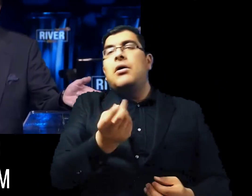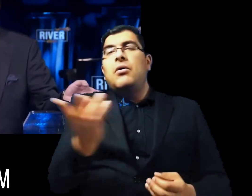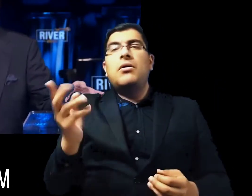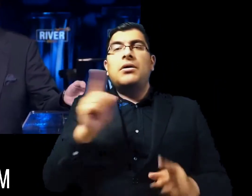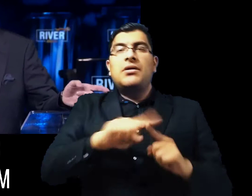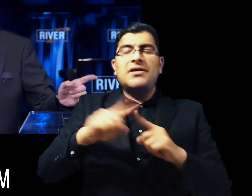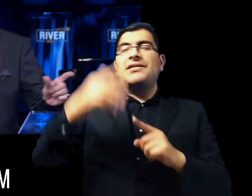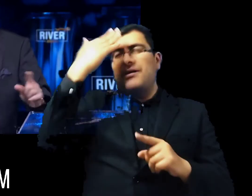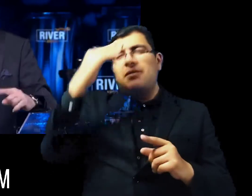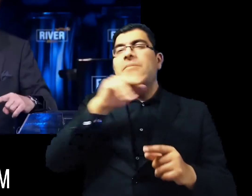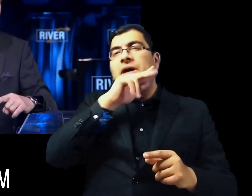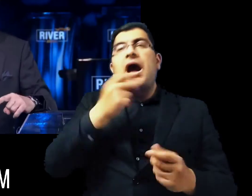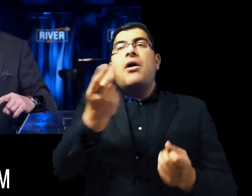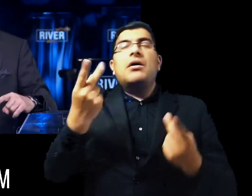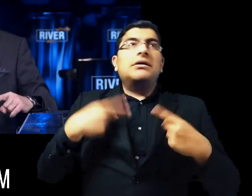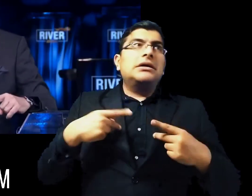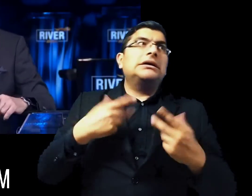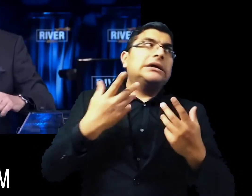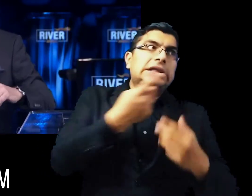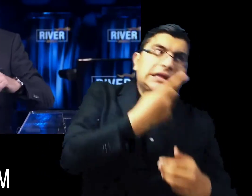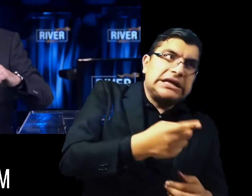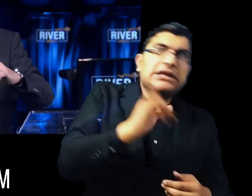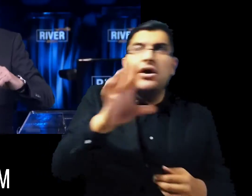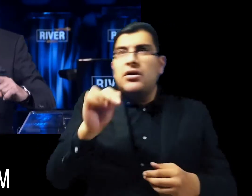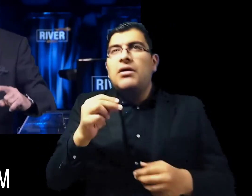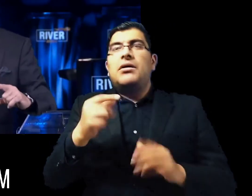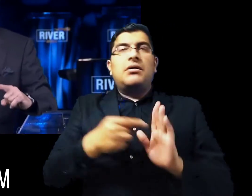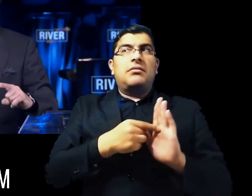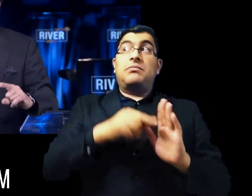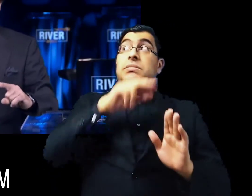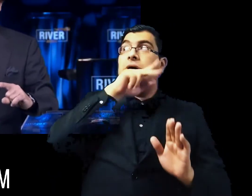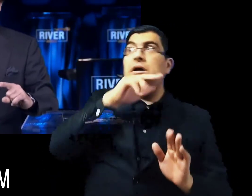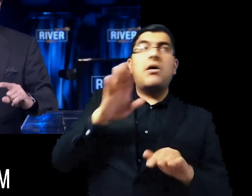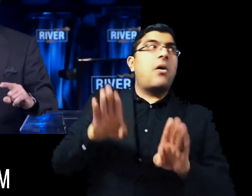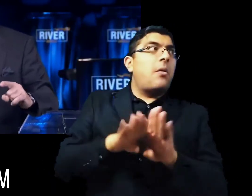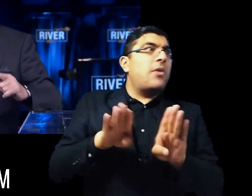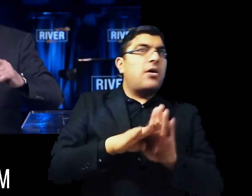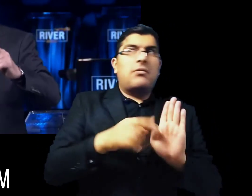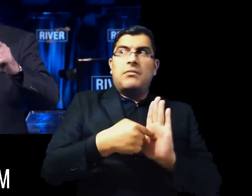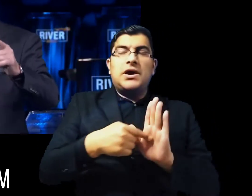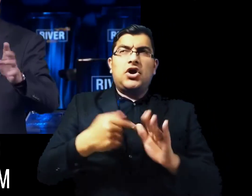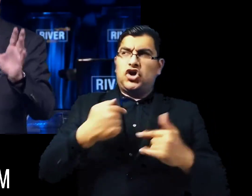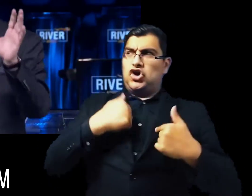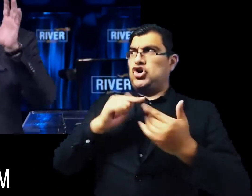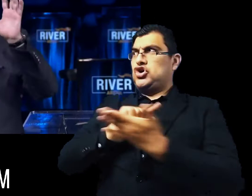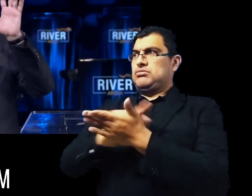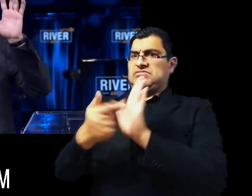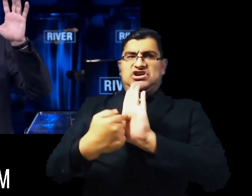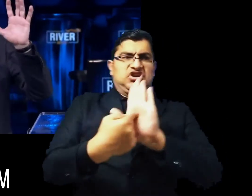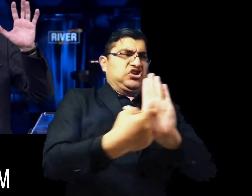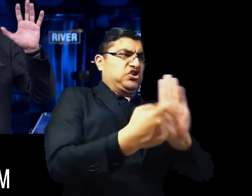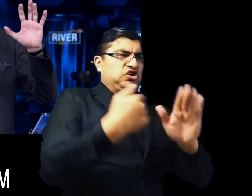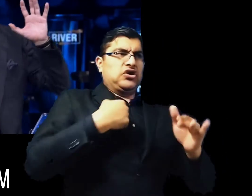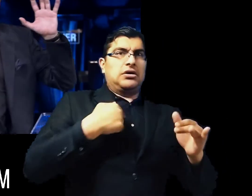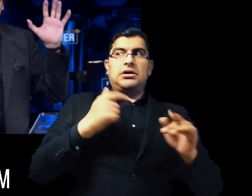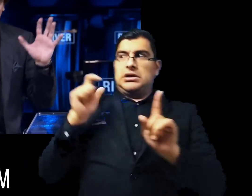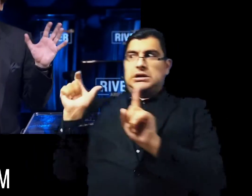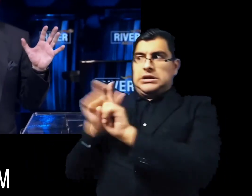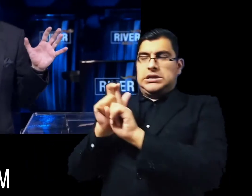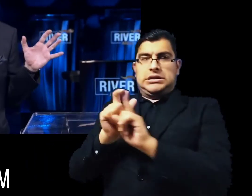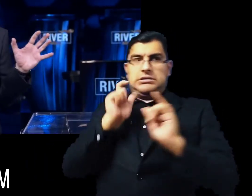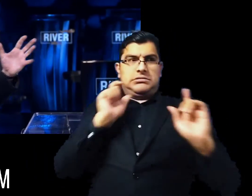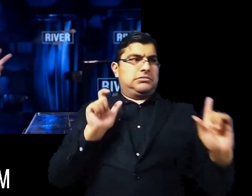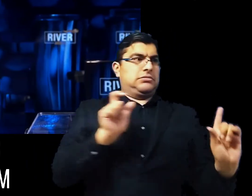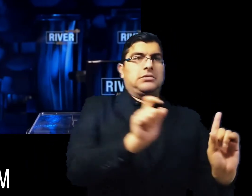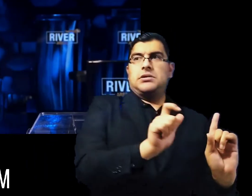los mencionaba o no, preocupados en mostrar que son tan públicos que necesitan seguridad privada porque alguien los